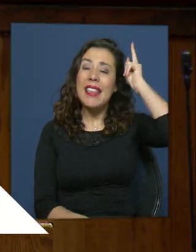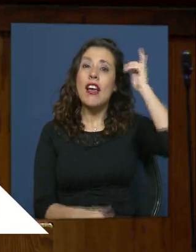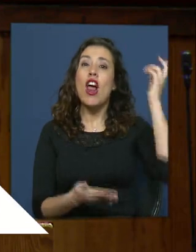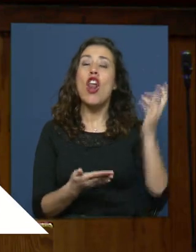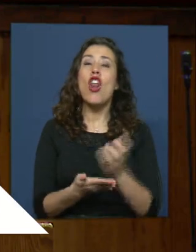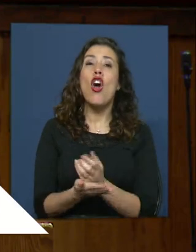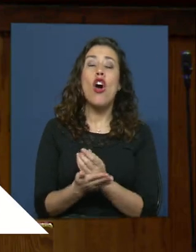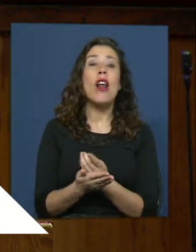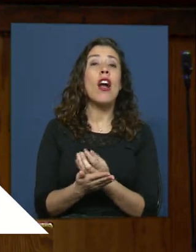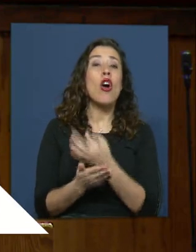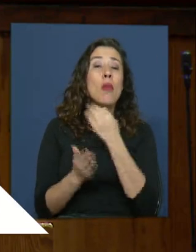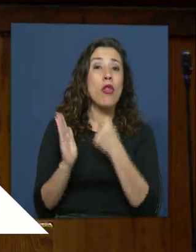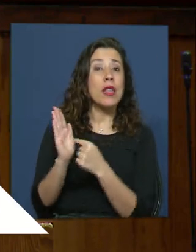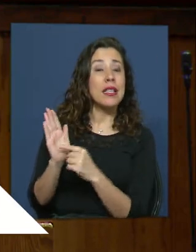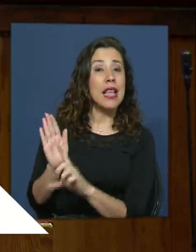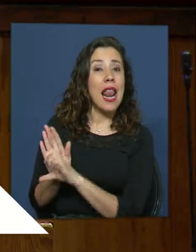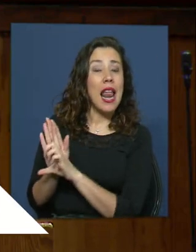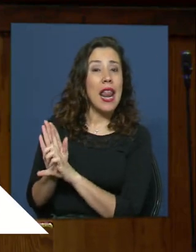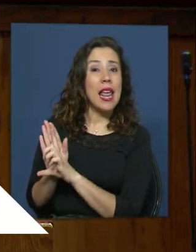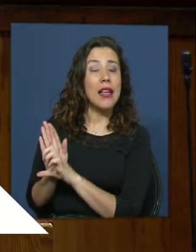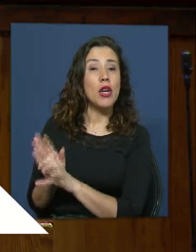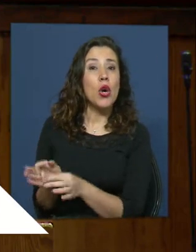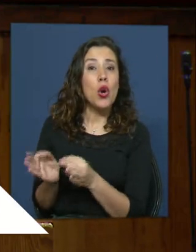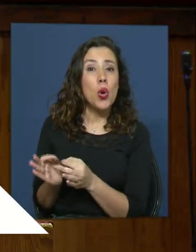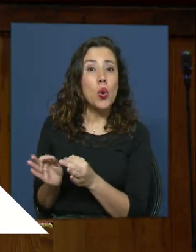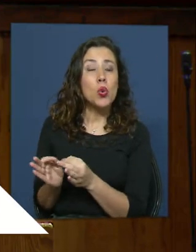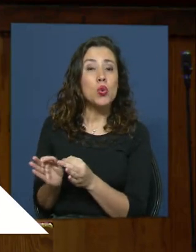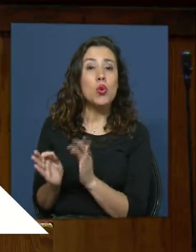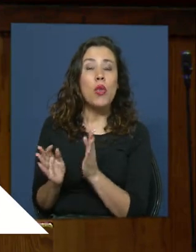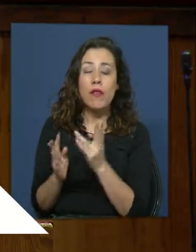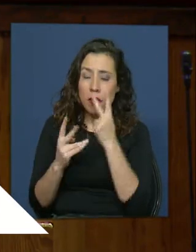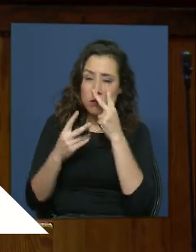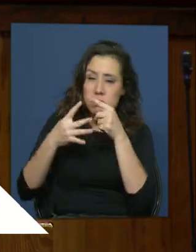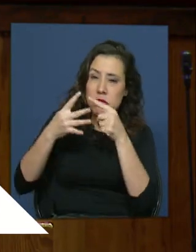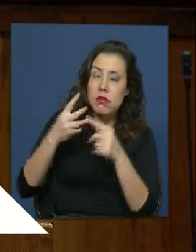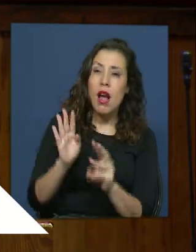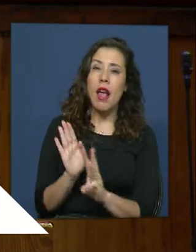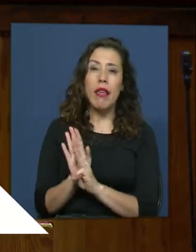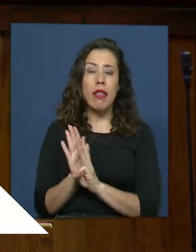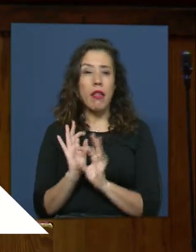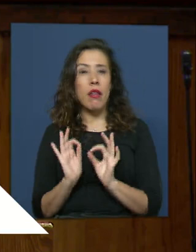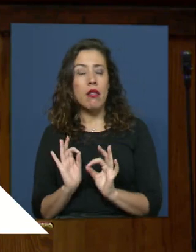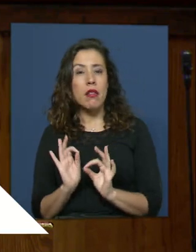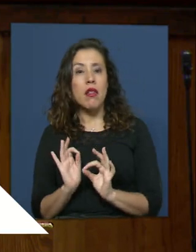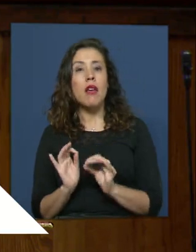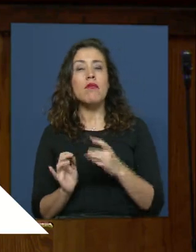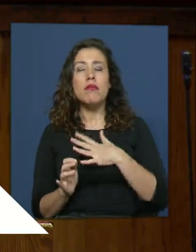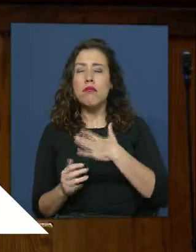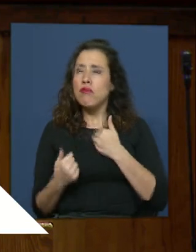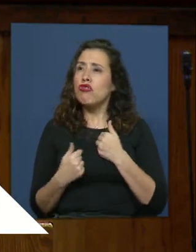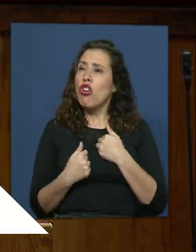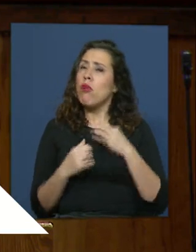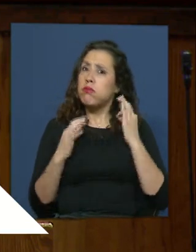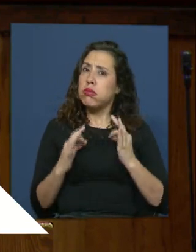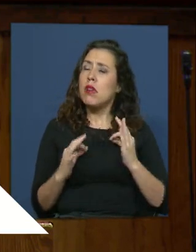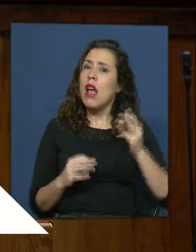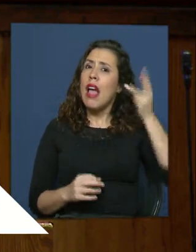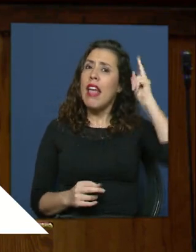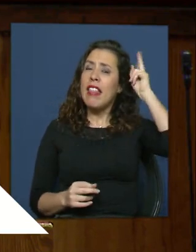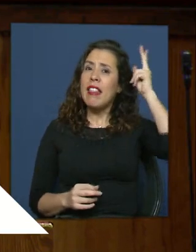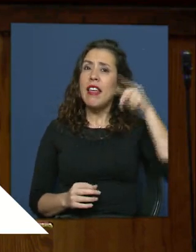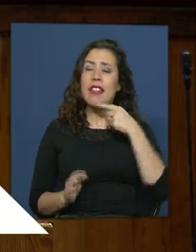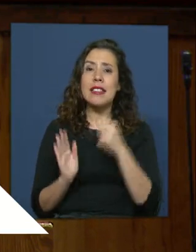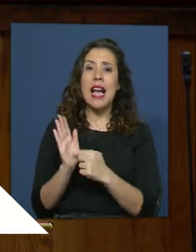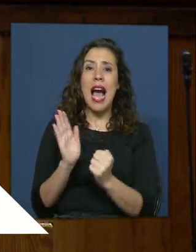logra según nuestra legislación justamente atendiendo a señas de identidad, al saberse y decirse indígena, como bien señala